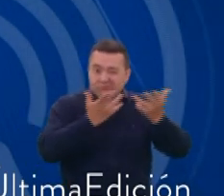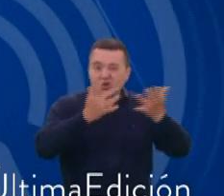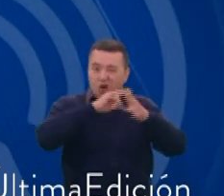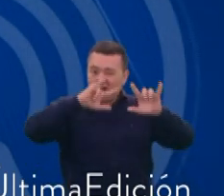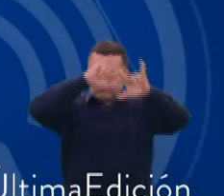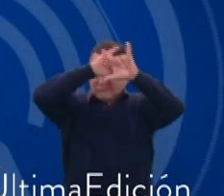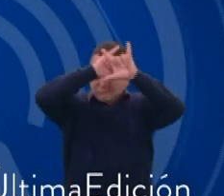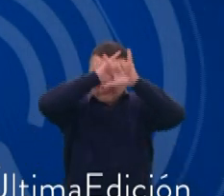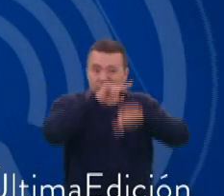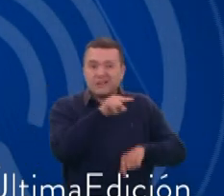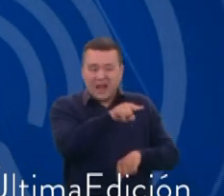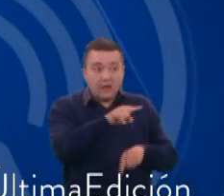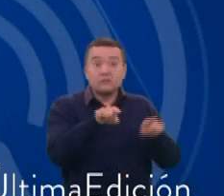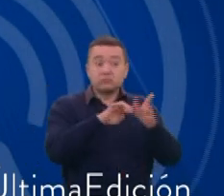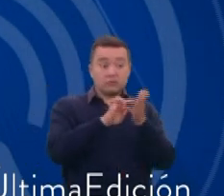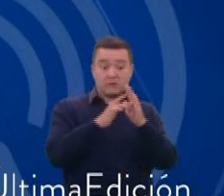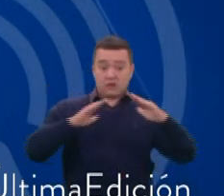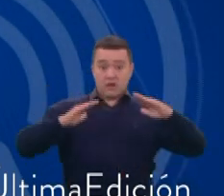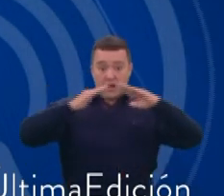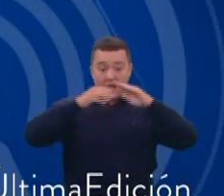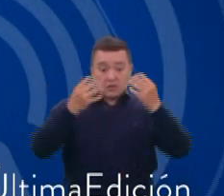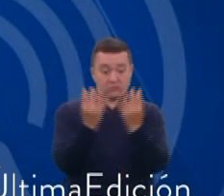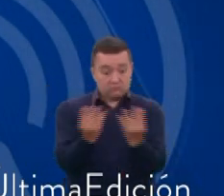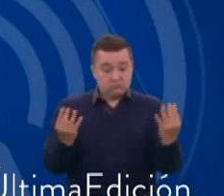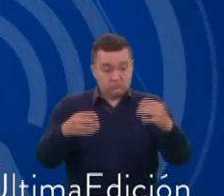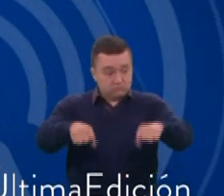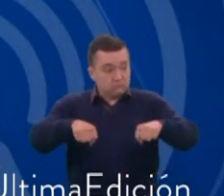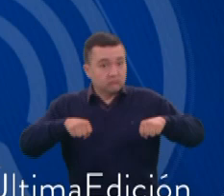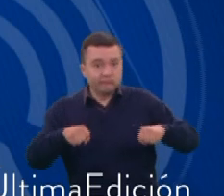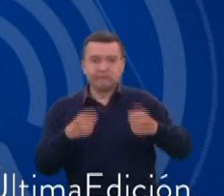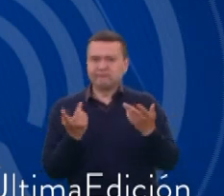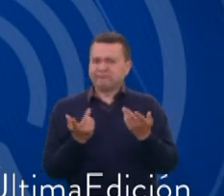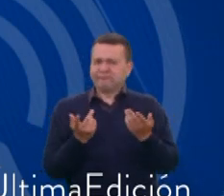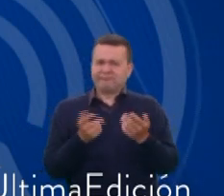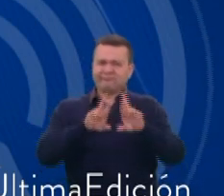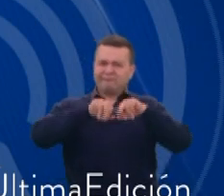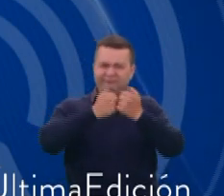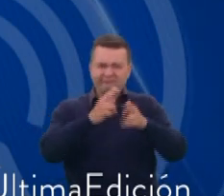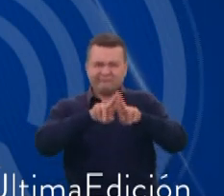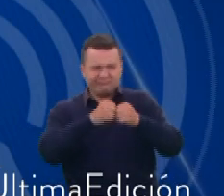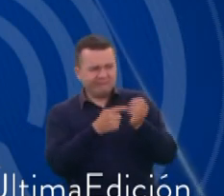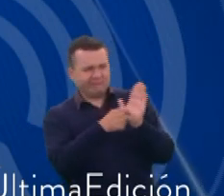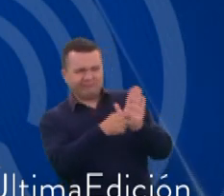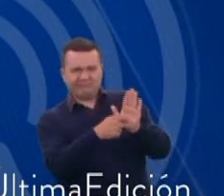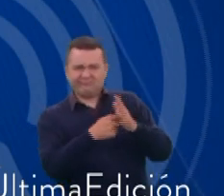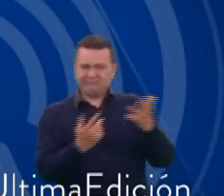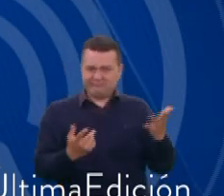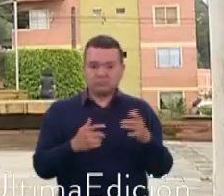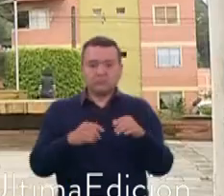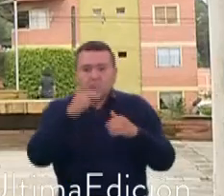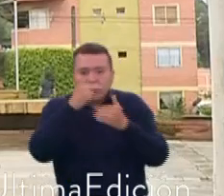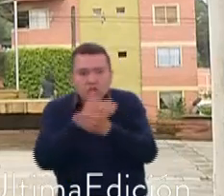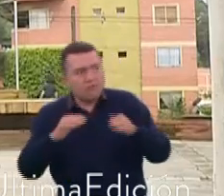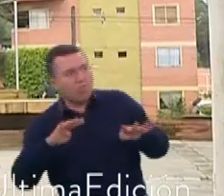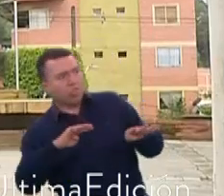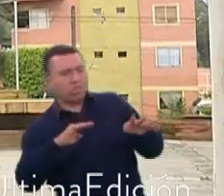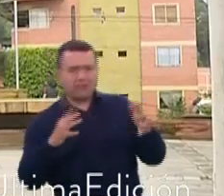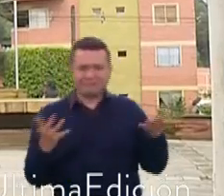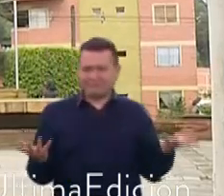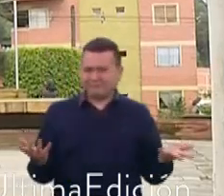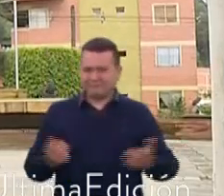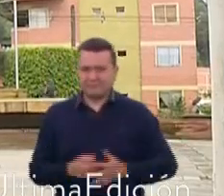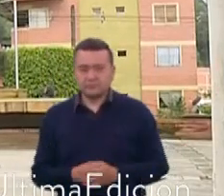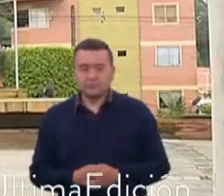los balcones y terrazas, en plena luz del día, todo el mundo puede ver esto. Incluyendo a los niños. Según